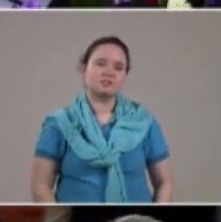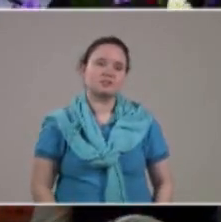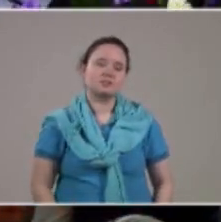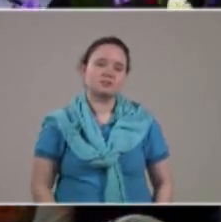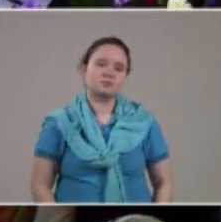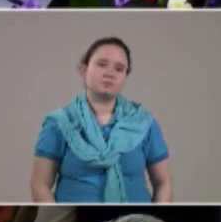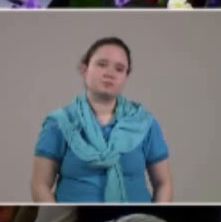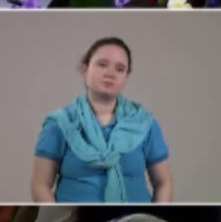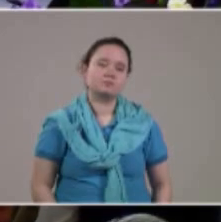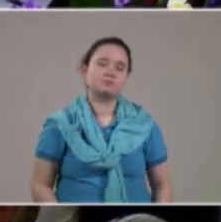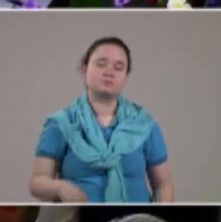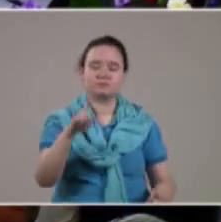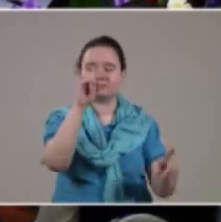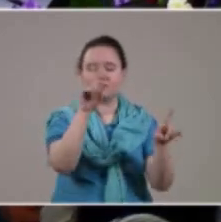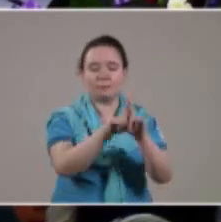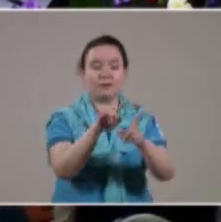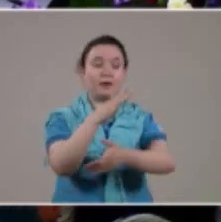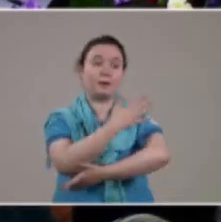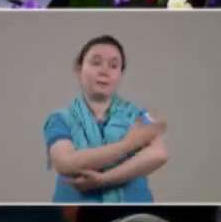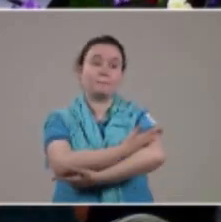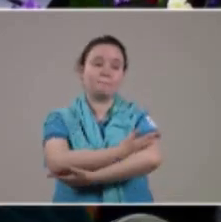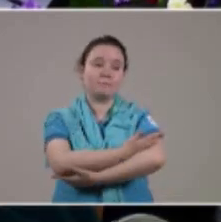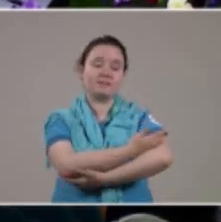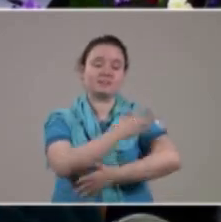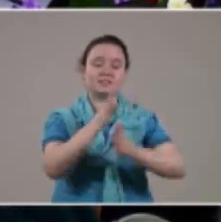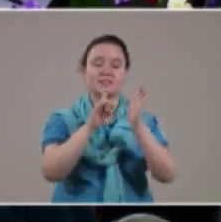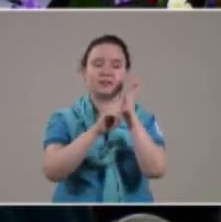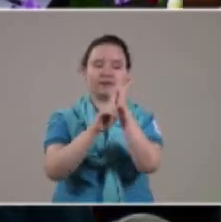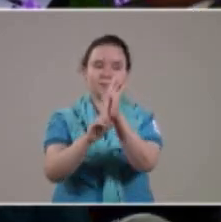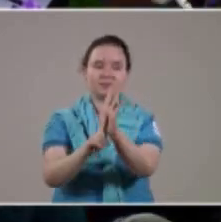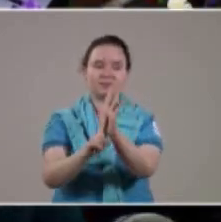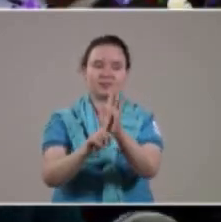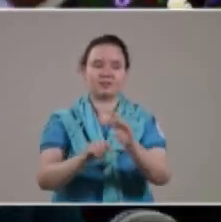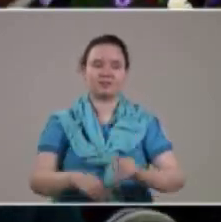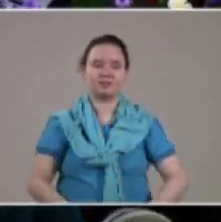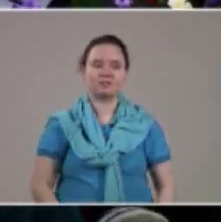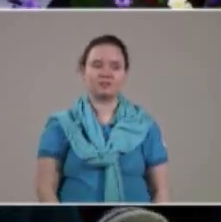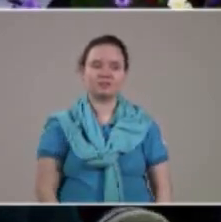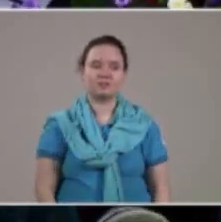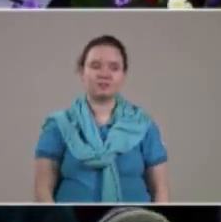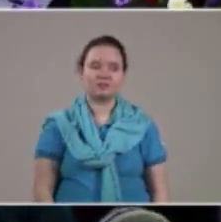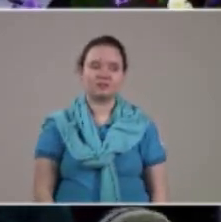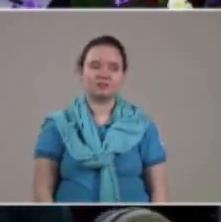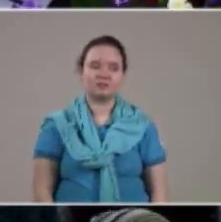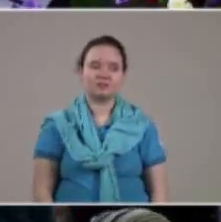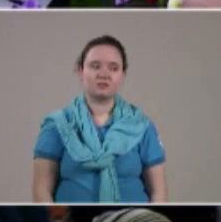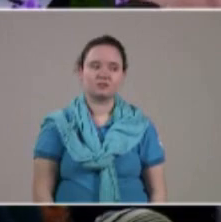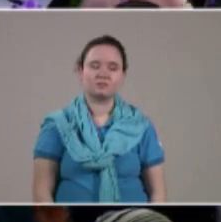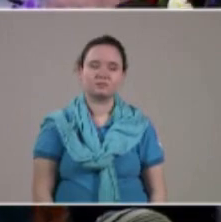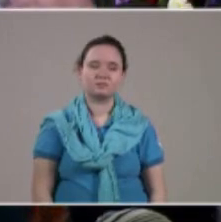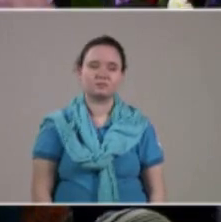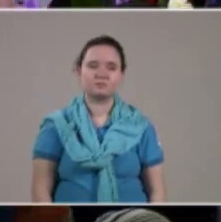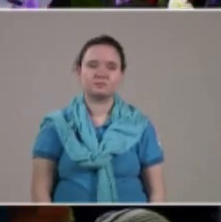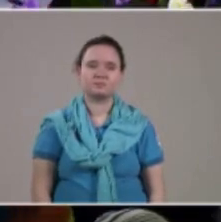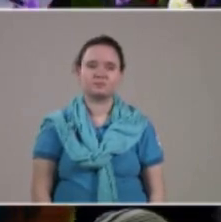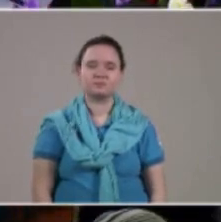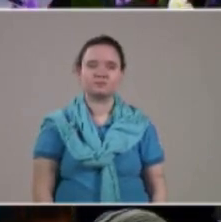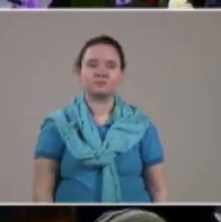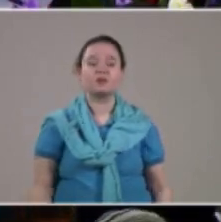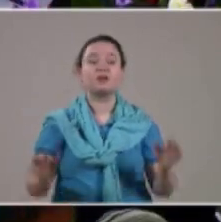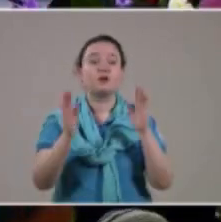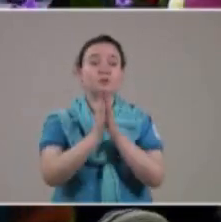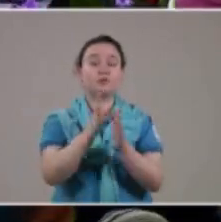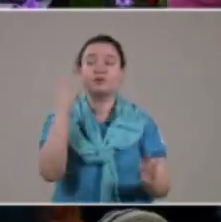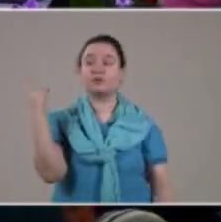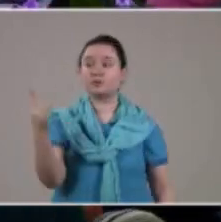Sofía Alvarado y a Marlon Iván Vargas Castillo y Leslie Carolina Alvarado. Por favor, todos